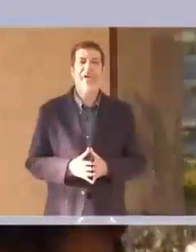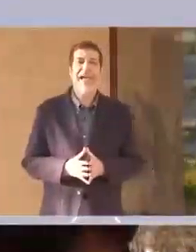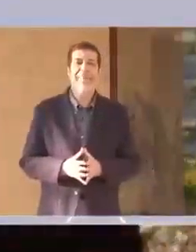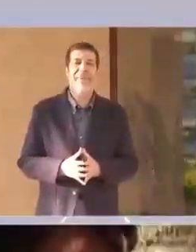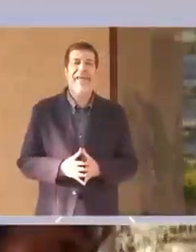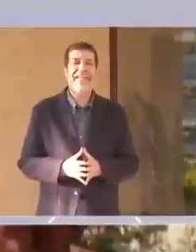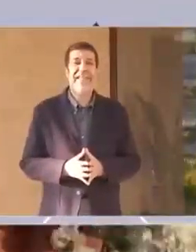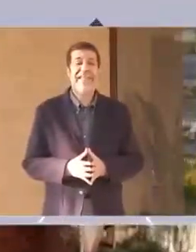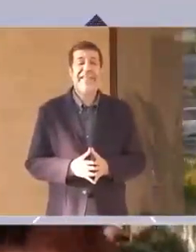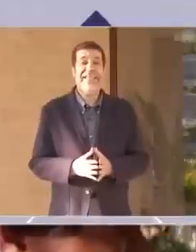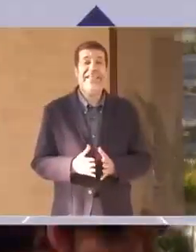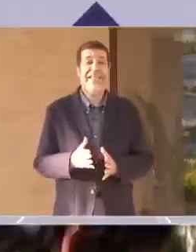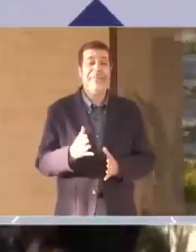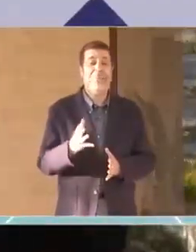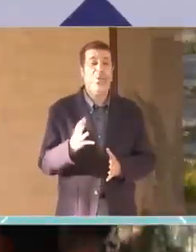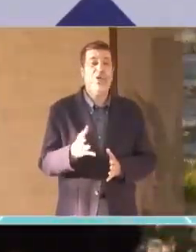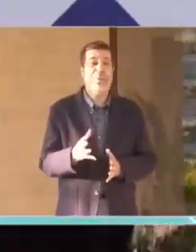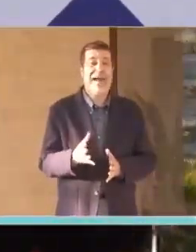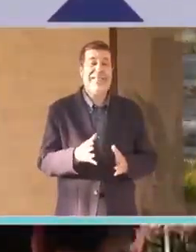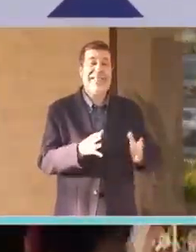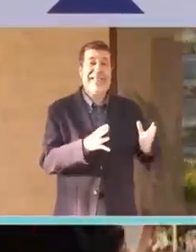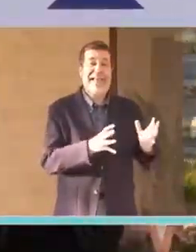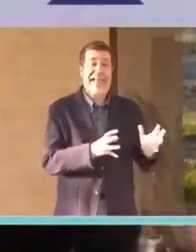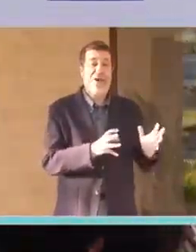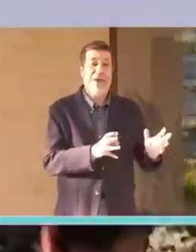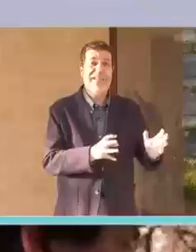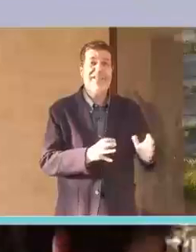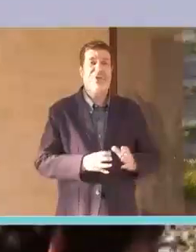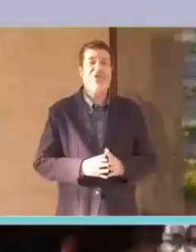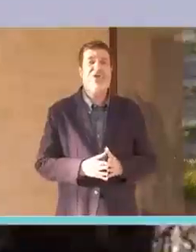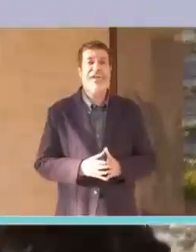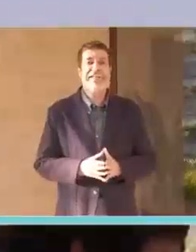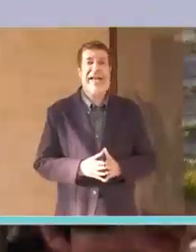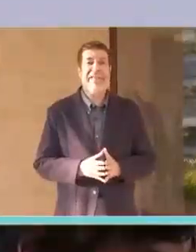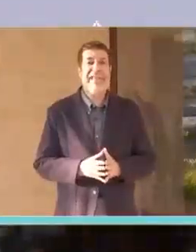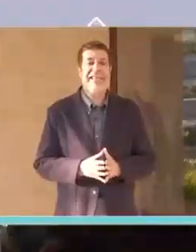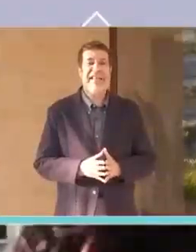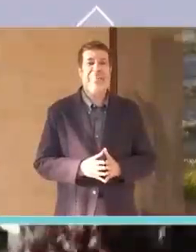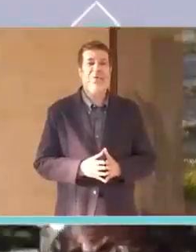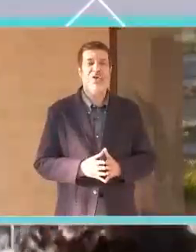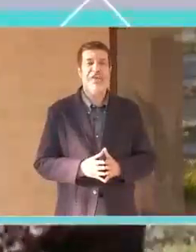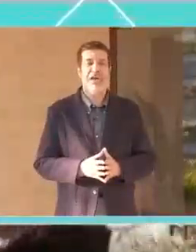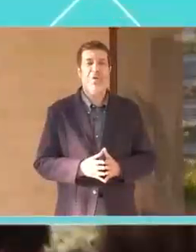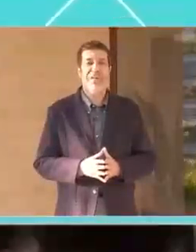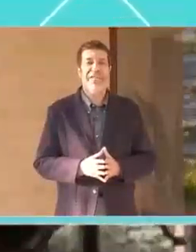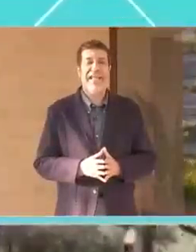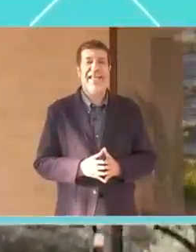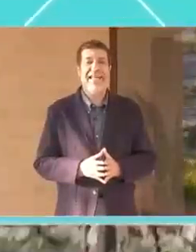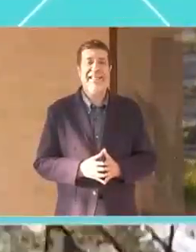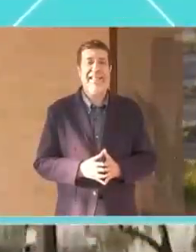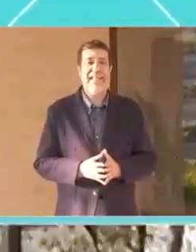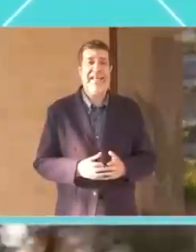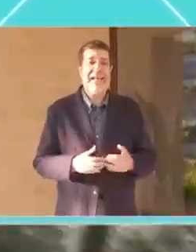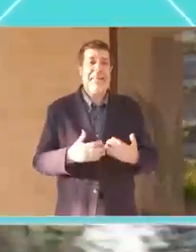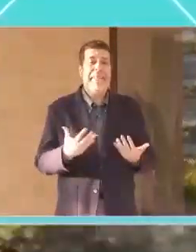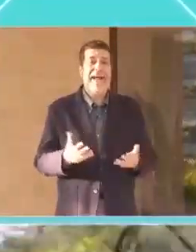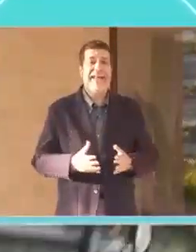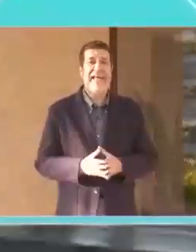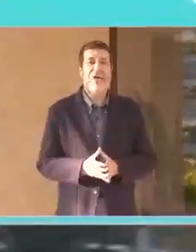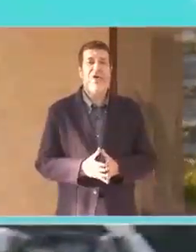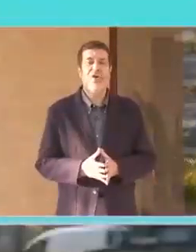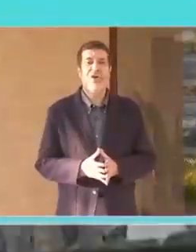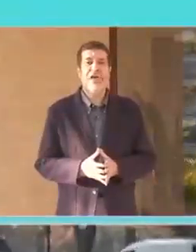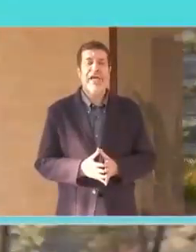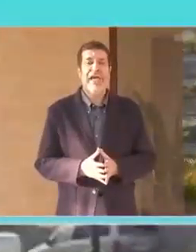qué él no venga al país dicen mucho más con esas situaciones abiertas desde el punto de vista judicial que él tiene,